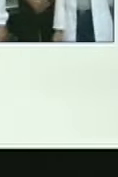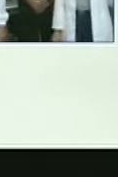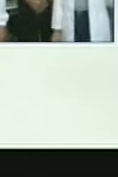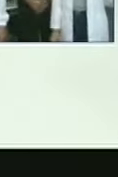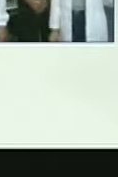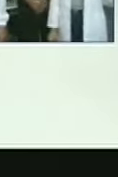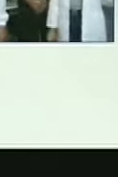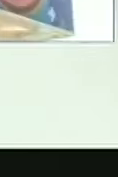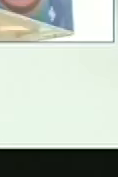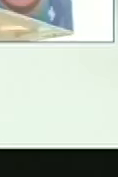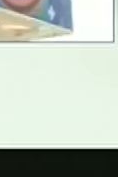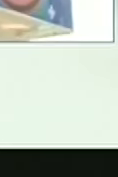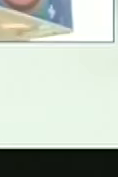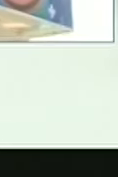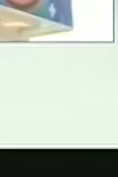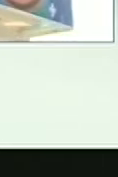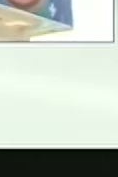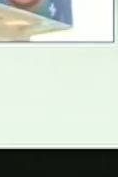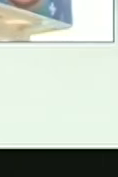te pasa factura la vida.